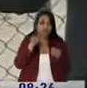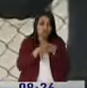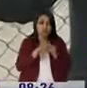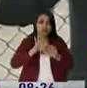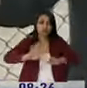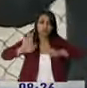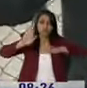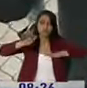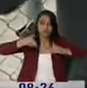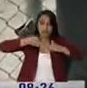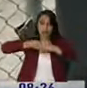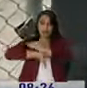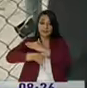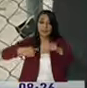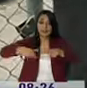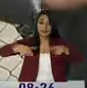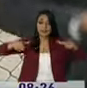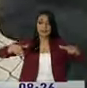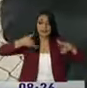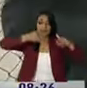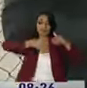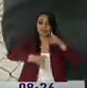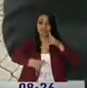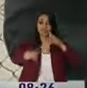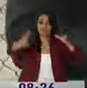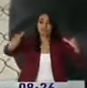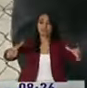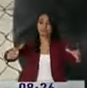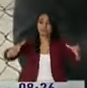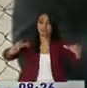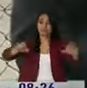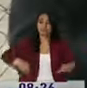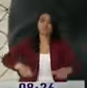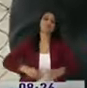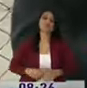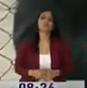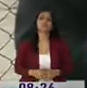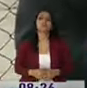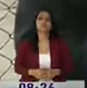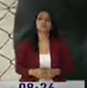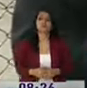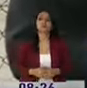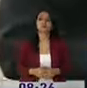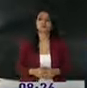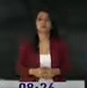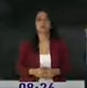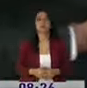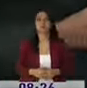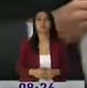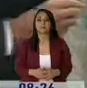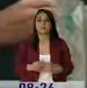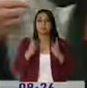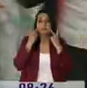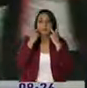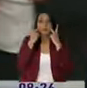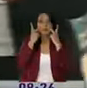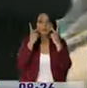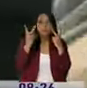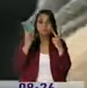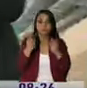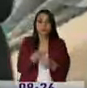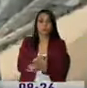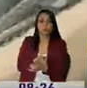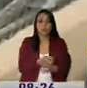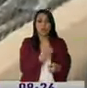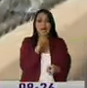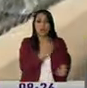que amplíen la entrada y poder instalar la caja al fondo. Esto que nosotros estamos viendo ahora en imágenes de este hidrolavado que se hace a las aceras, ¿se